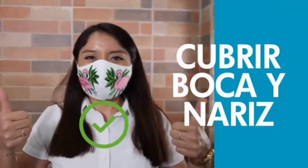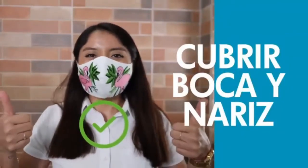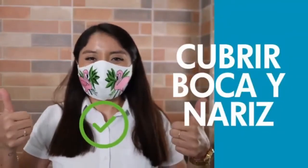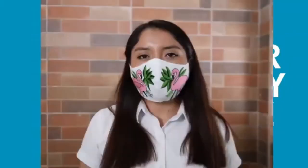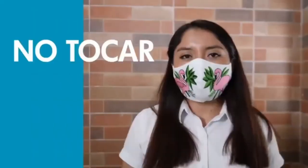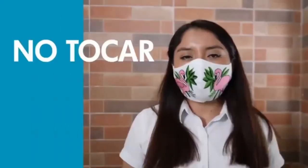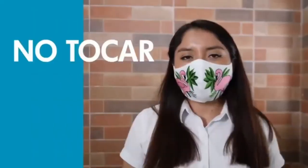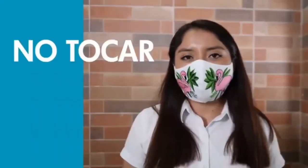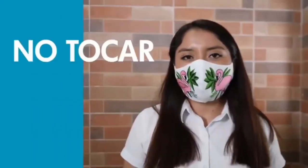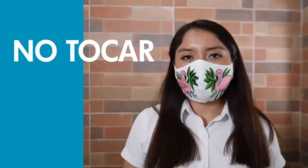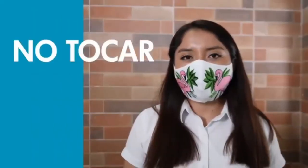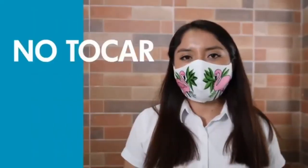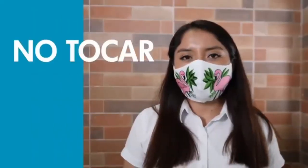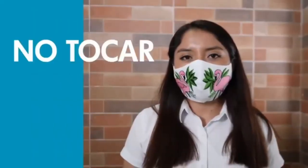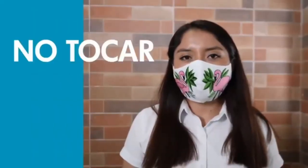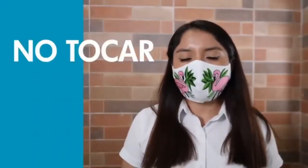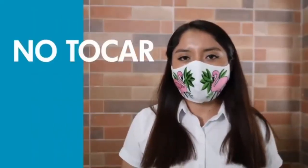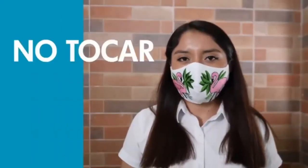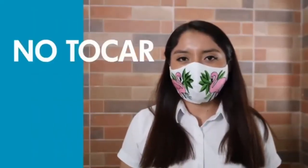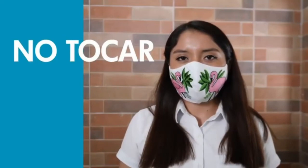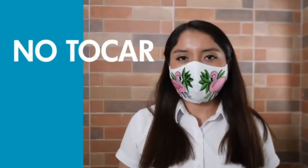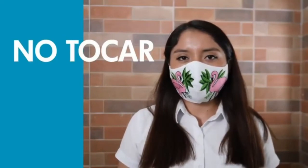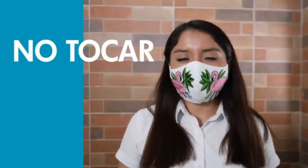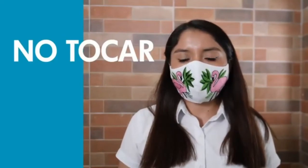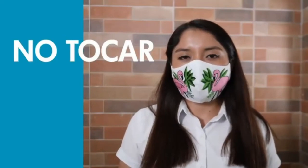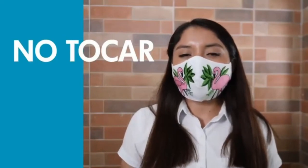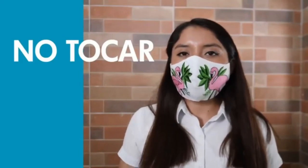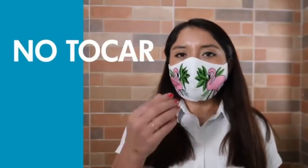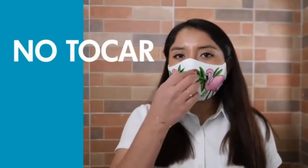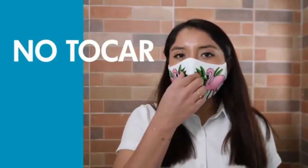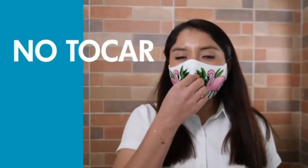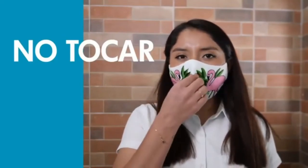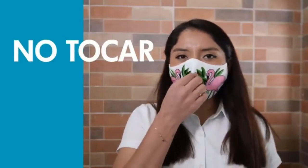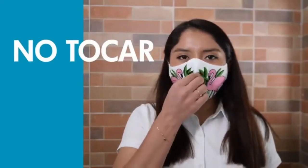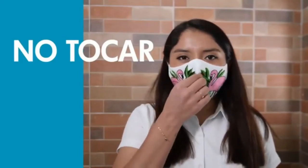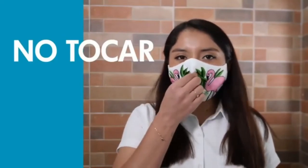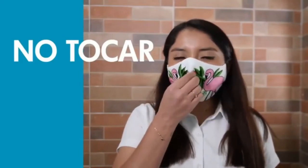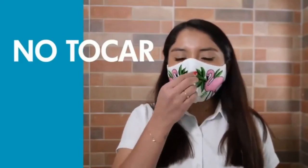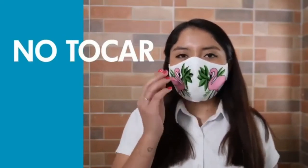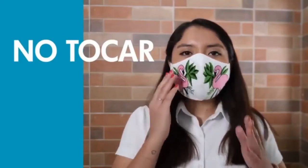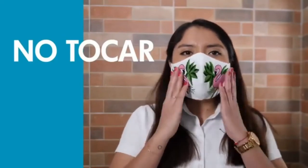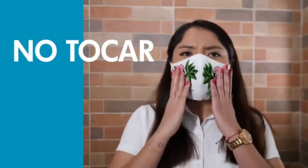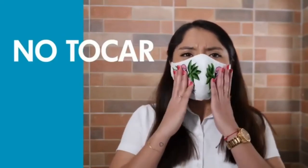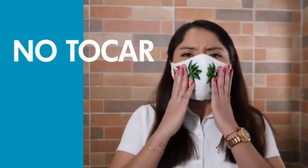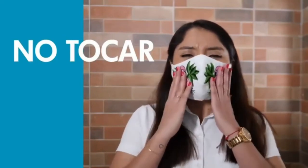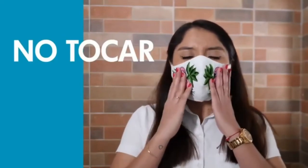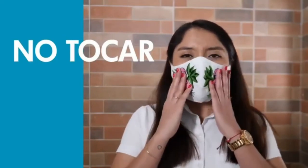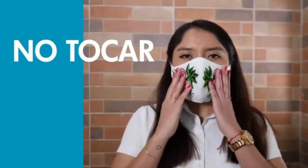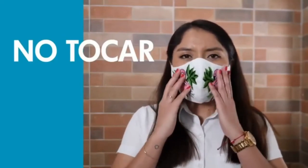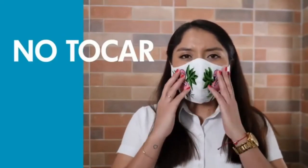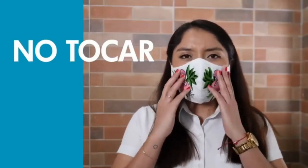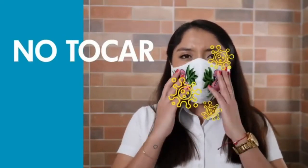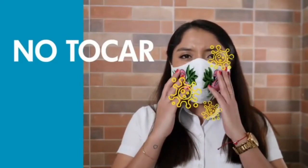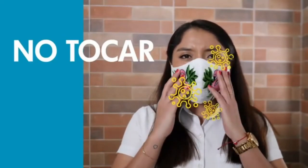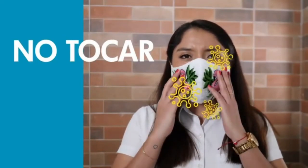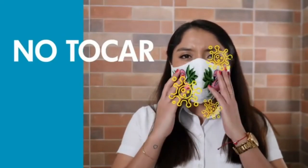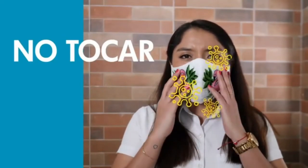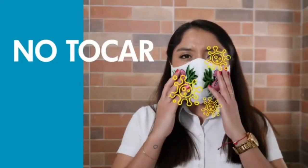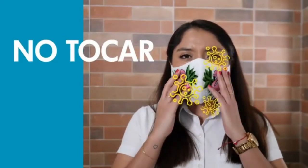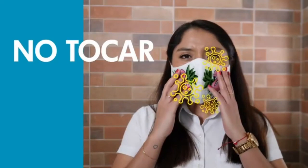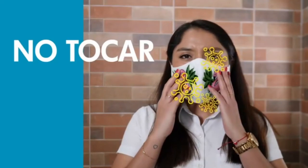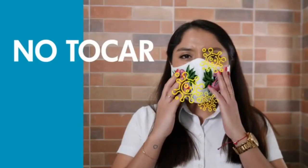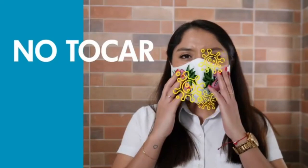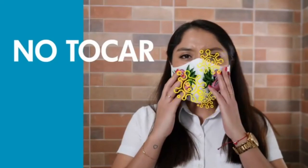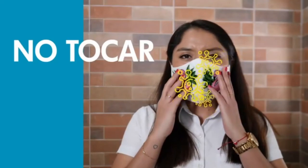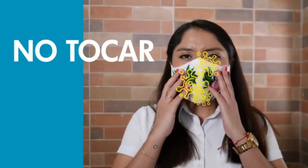Como la mayoría de los mexicanos no estamos acostumbrados a usarlo, el primer reflejo es tocarnos la cara y tratar de acomodarlo todo el tiempo, pero